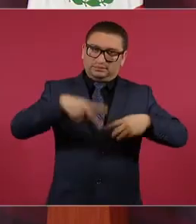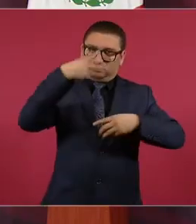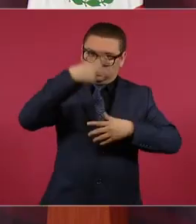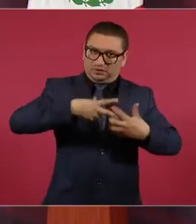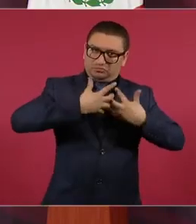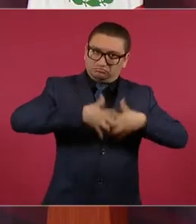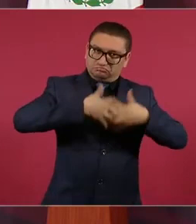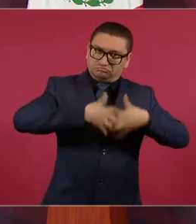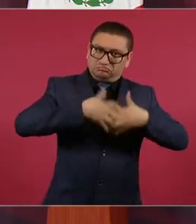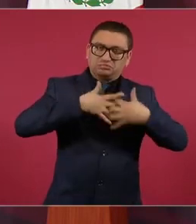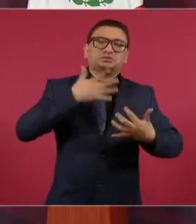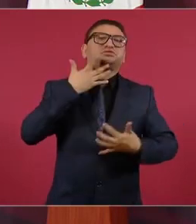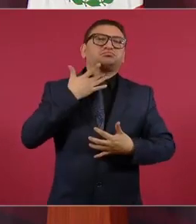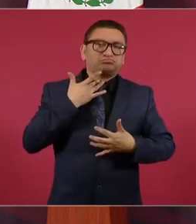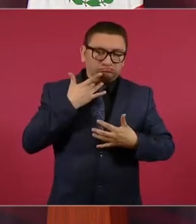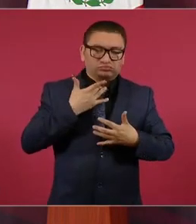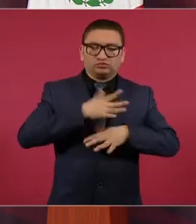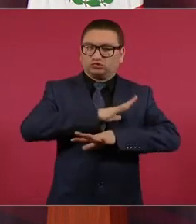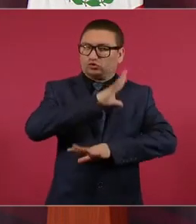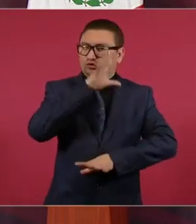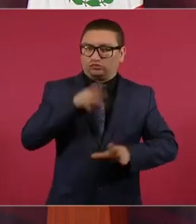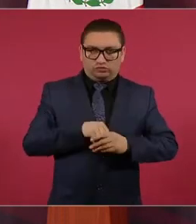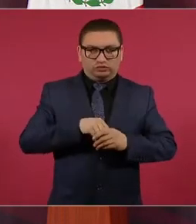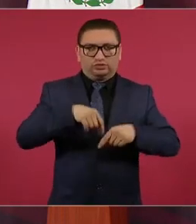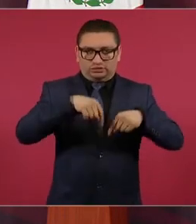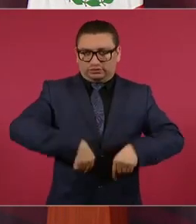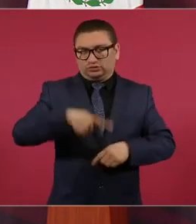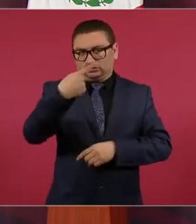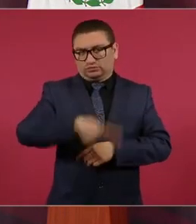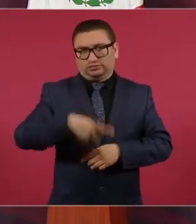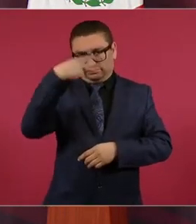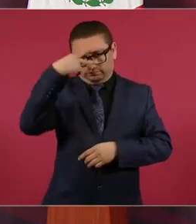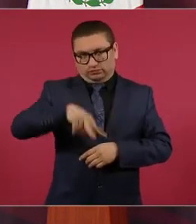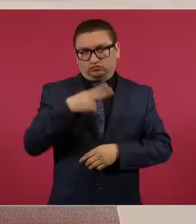México toda la gasolina que